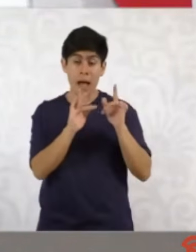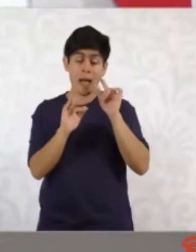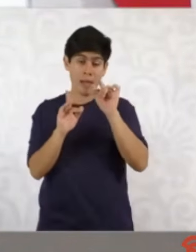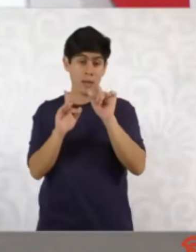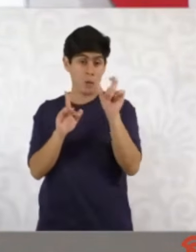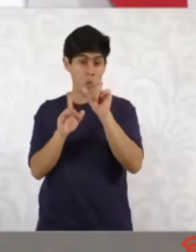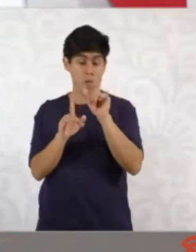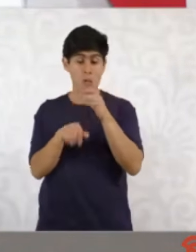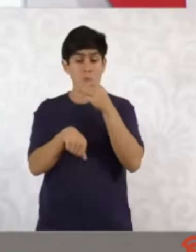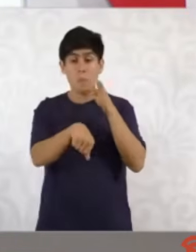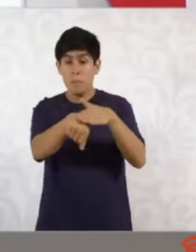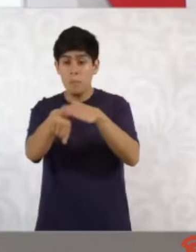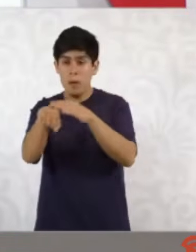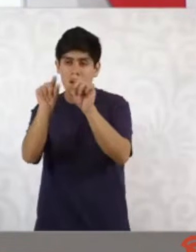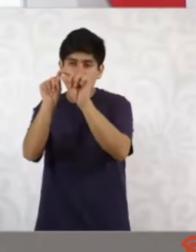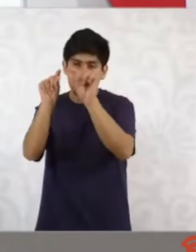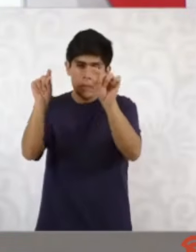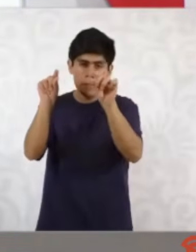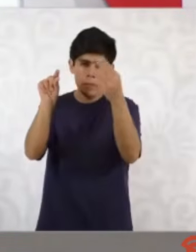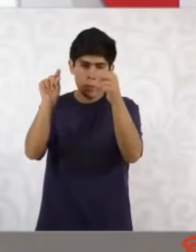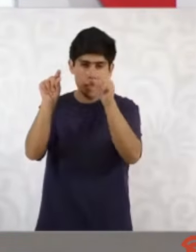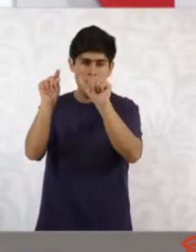dicen, publicidad.